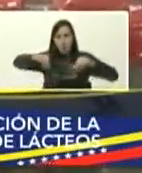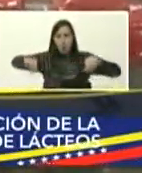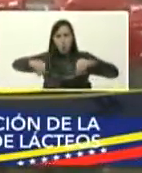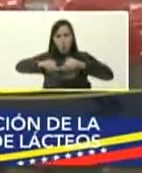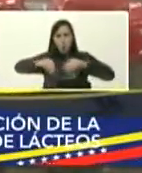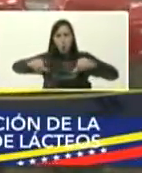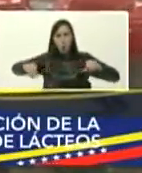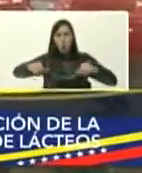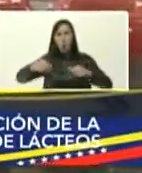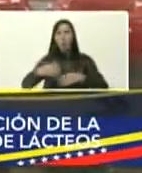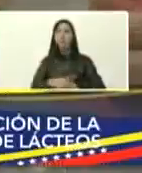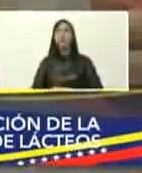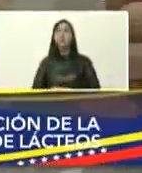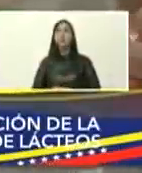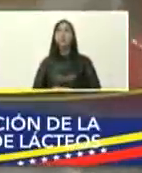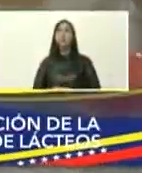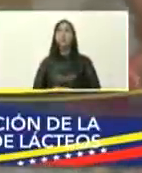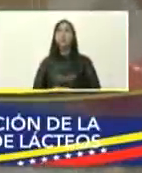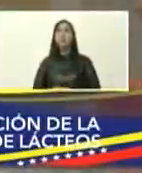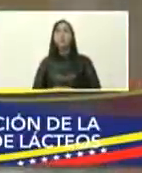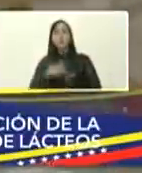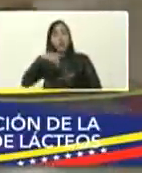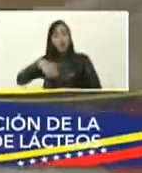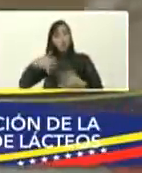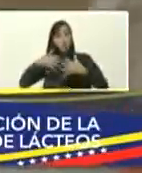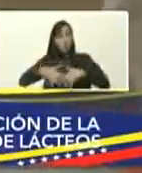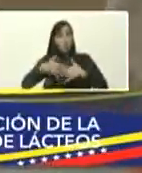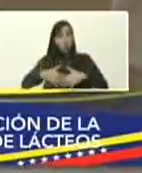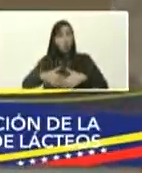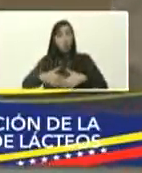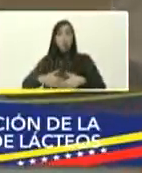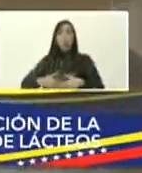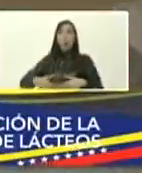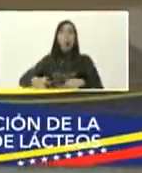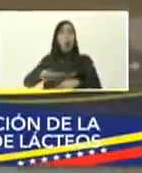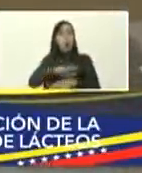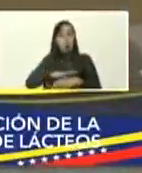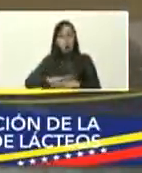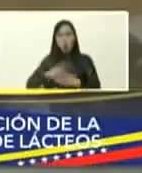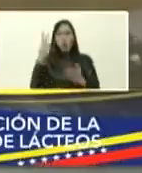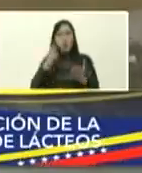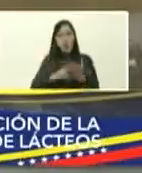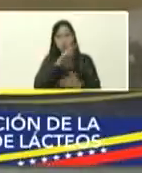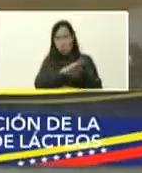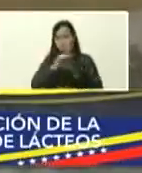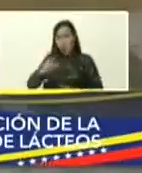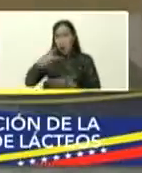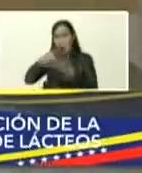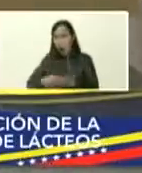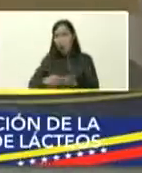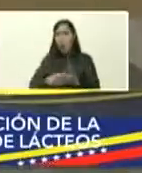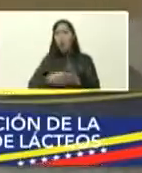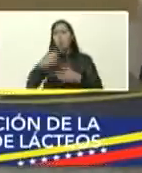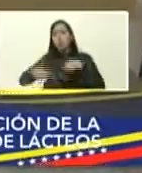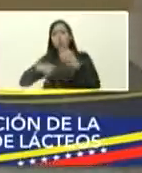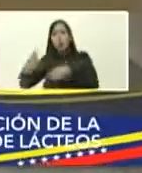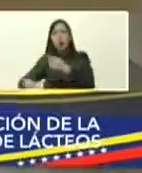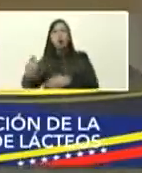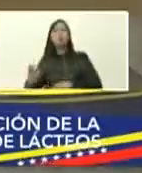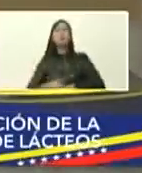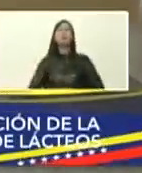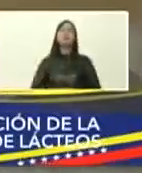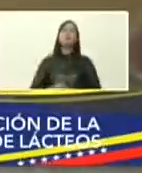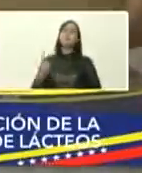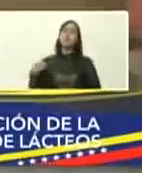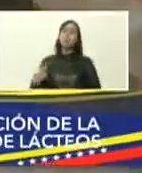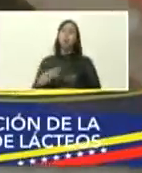planta precisamente tiene una capacidad, como dijo el señor gobernador, de 2.400 toneladas aproximadamente, donde